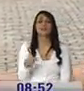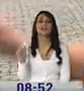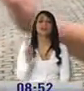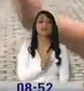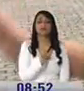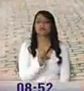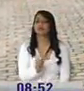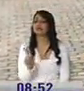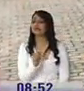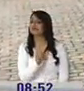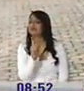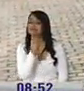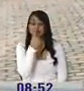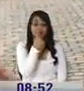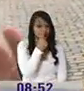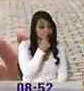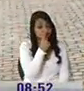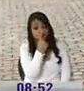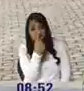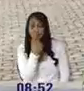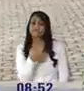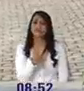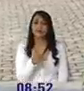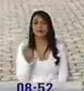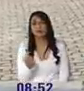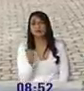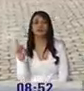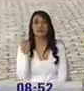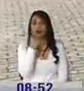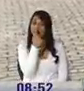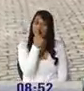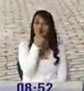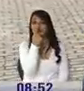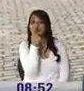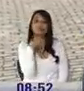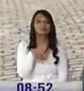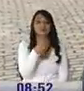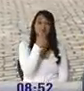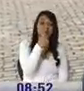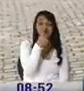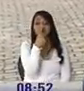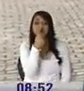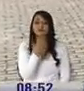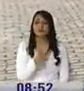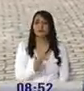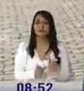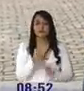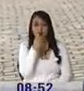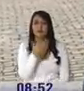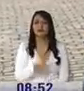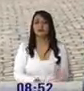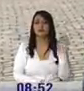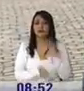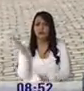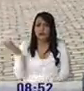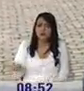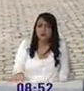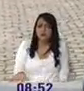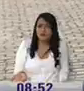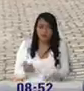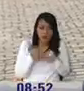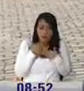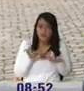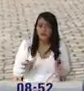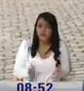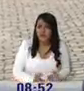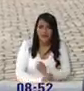nada no hicieron simplemente vinieron creo que solamente a a como se dice a usmar nada más y nada más no